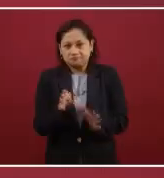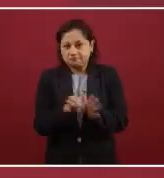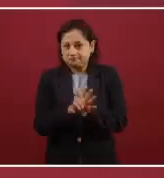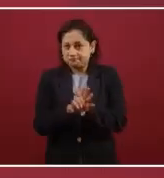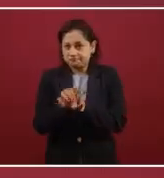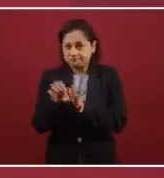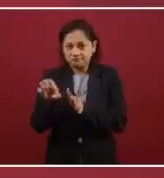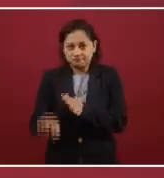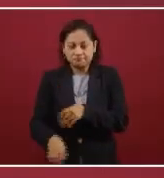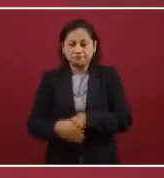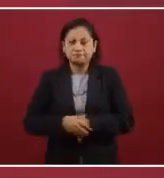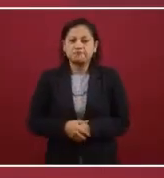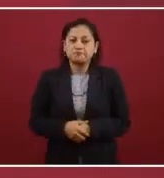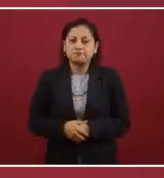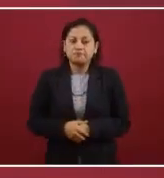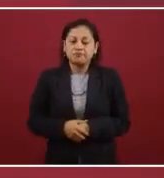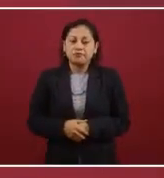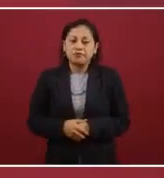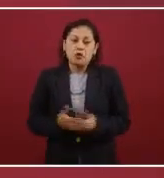la delincuencia con la autoridad,